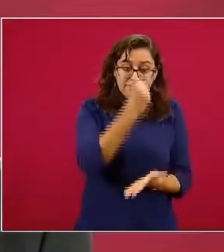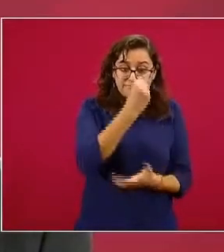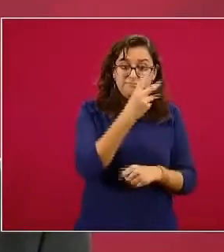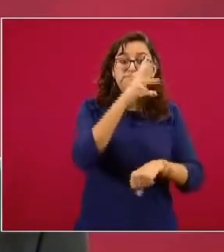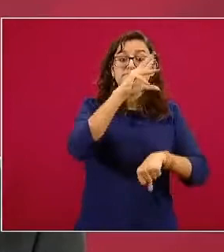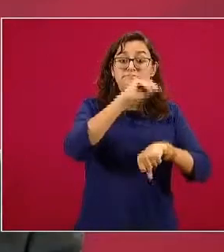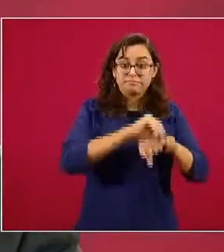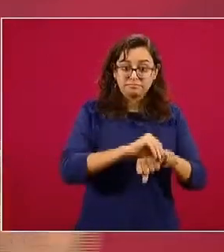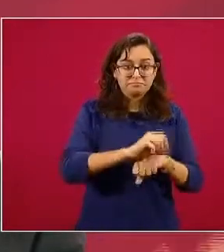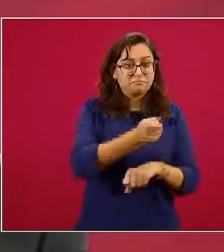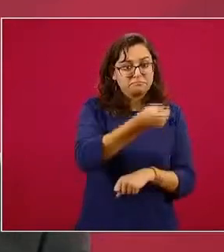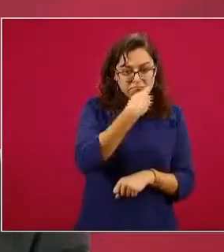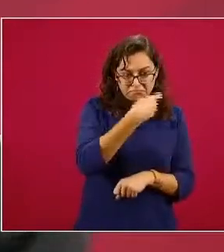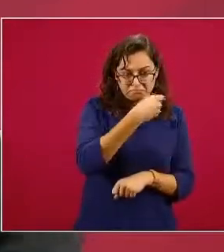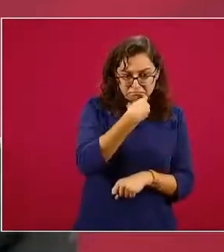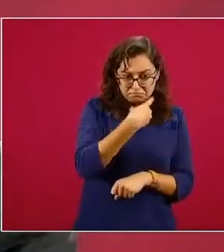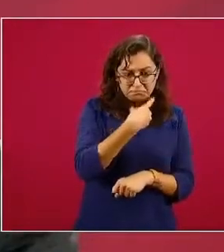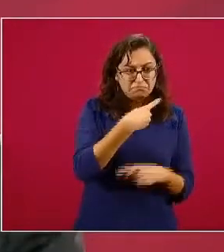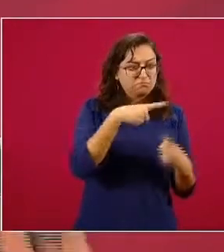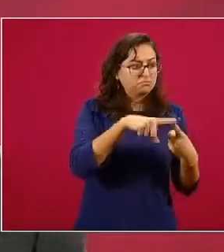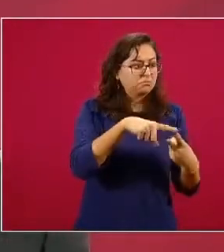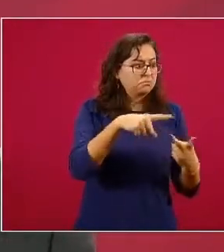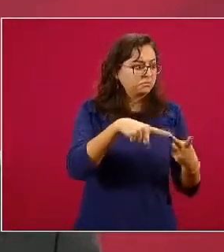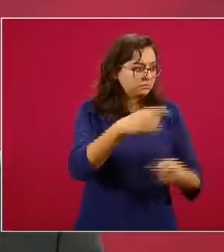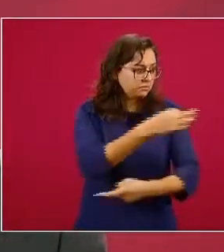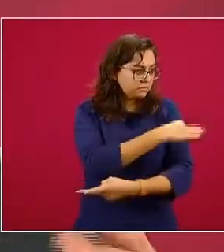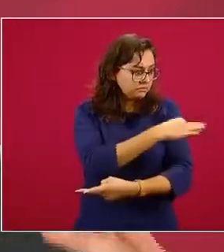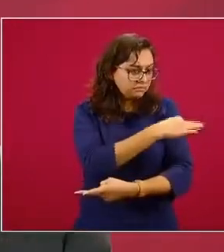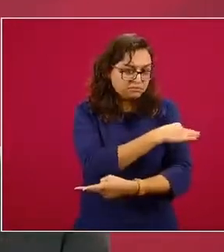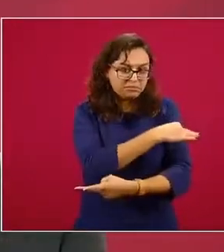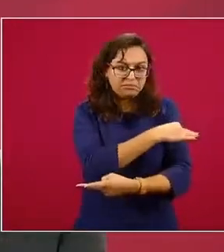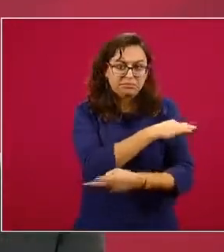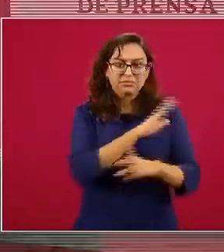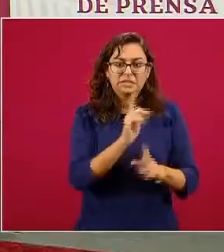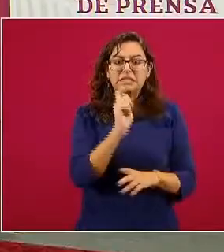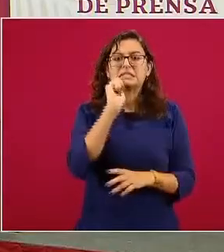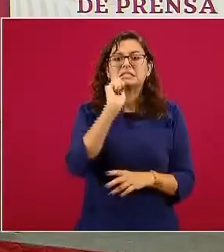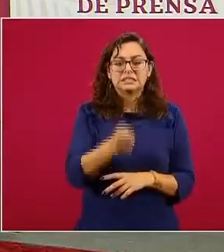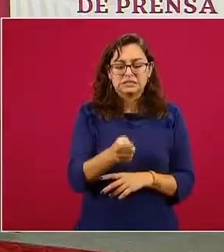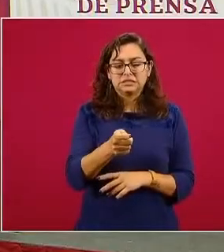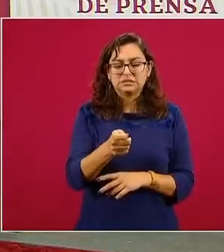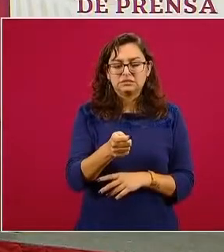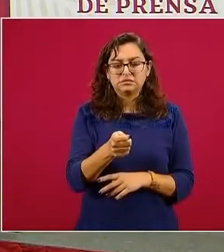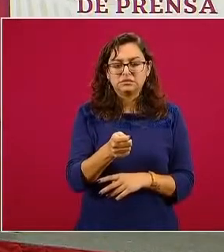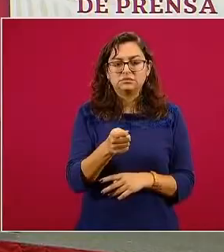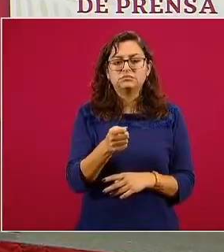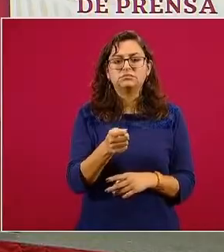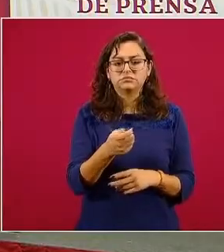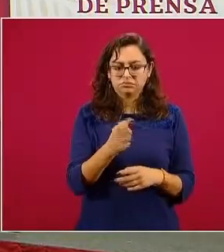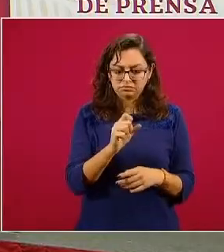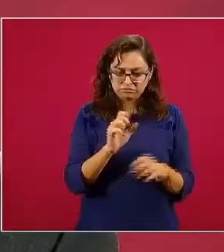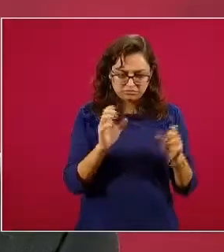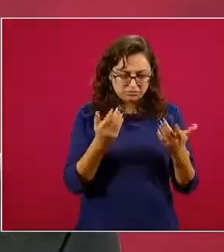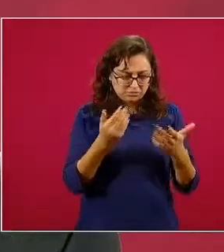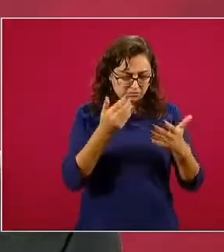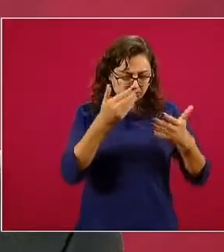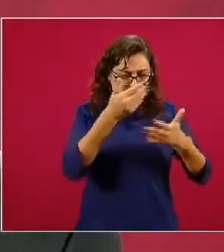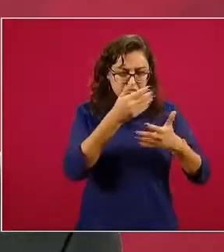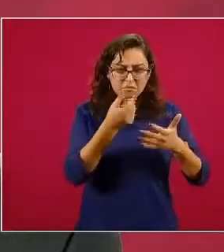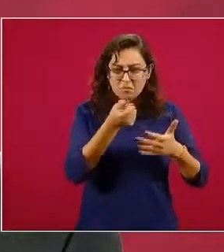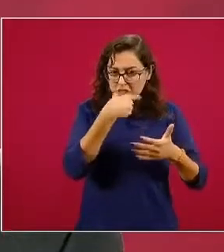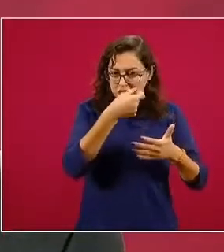caso medicamentoso, pero puede ocurrir con las vacunas, y es el reconocimiento de una ficha técnica de